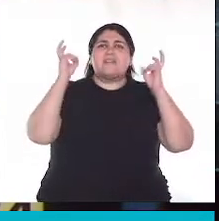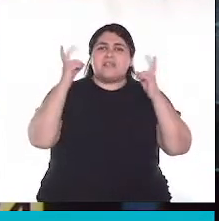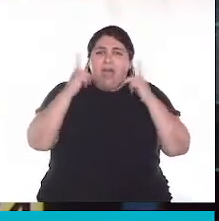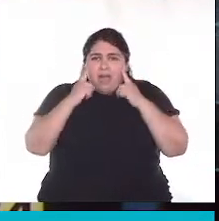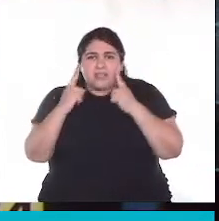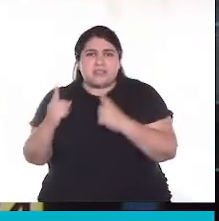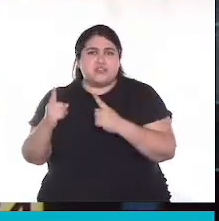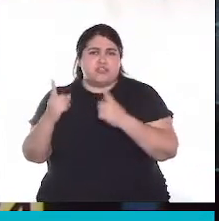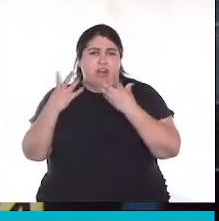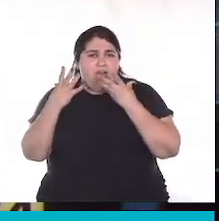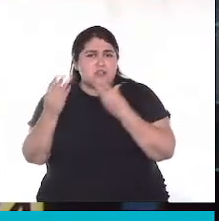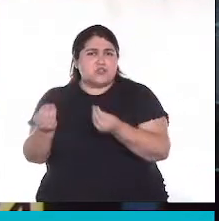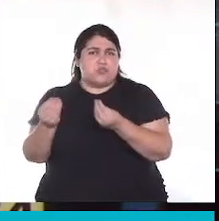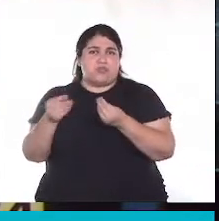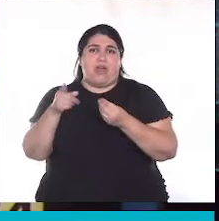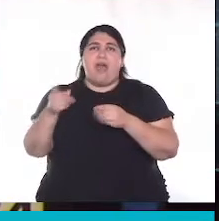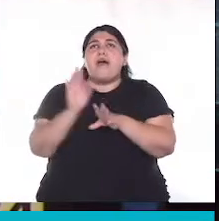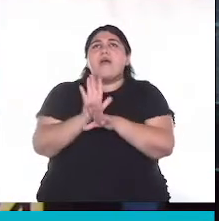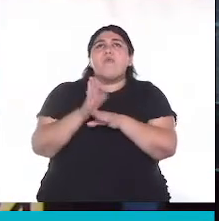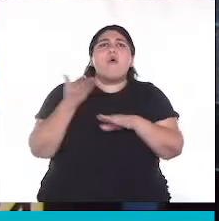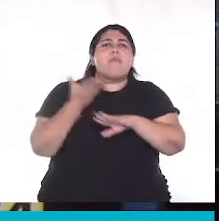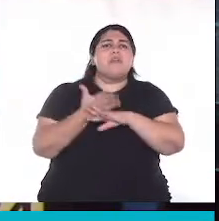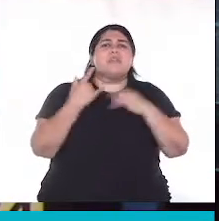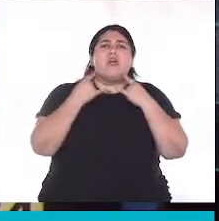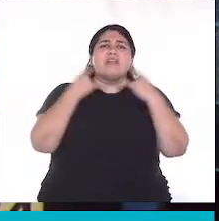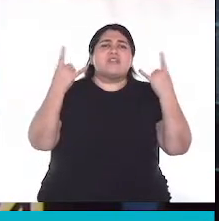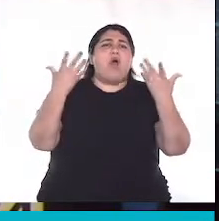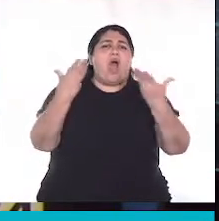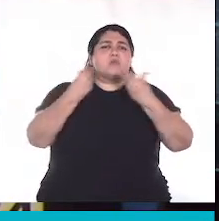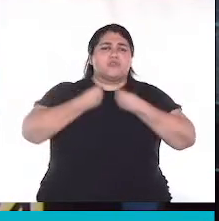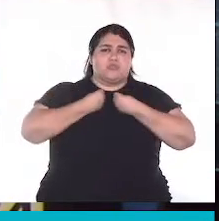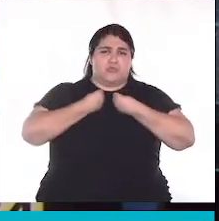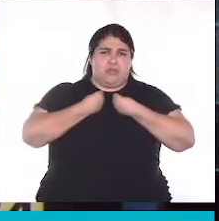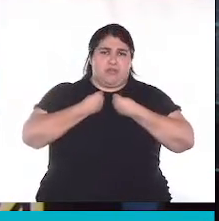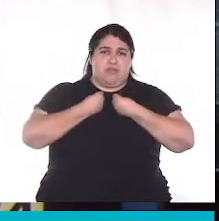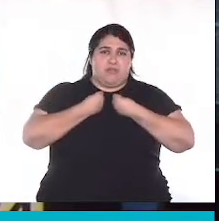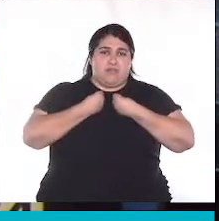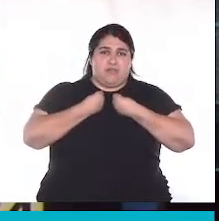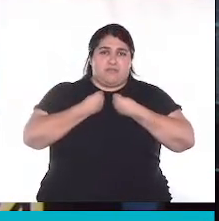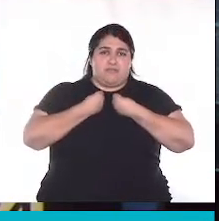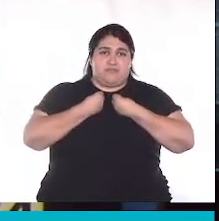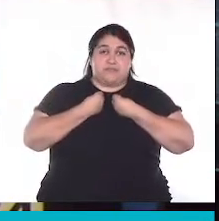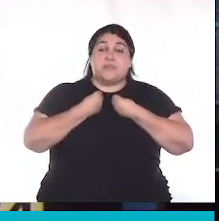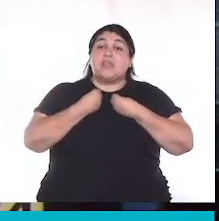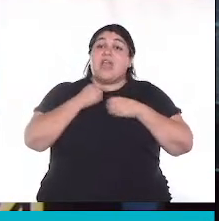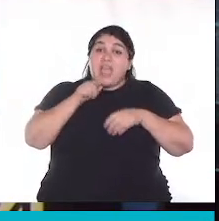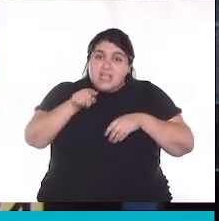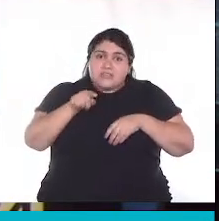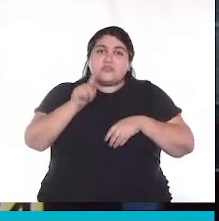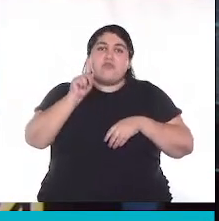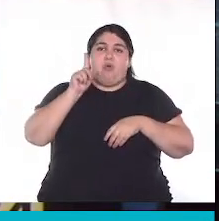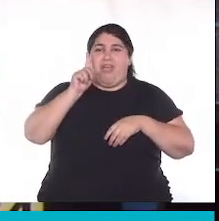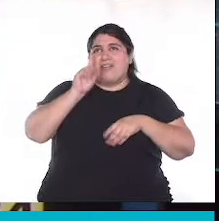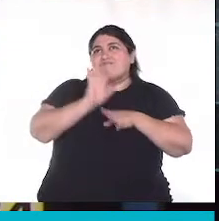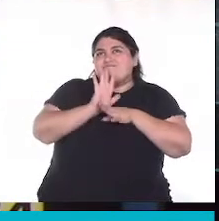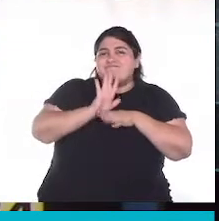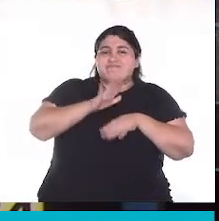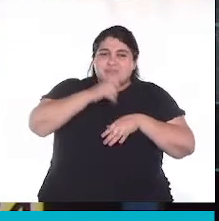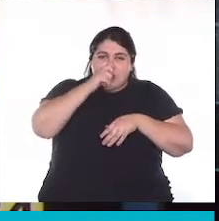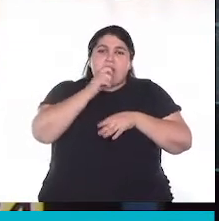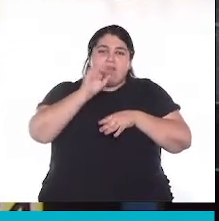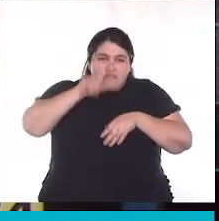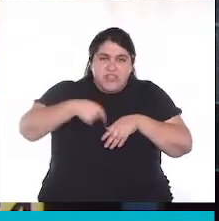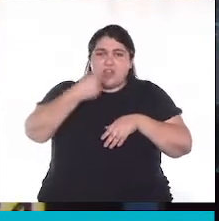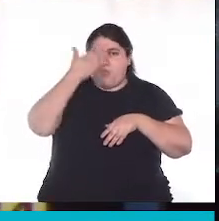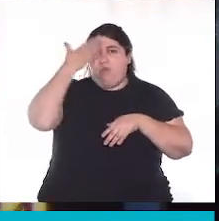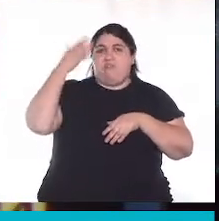atender. Es un pedido de auxilio. Y también tenemos que reconocer que al ser una enfermedad hay que abordarla como